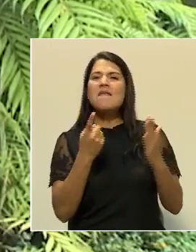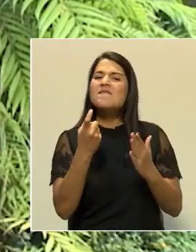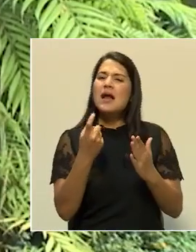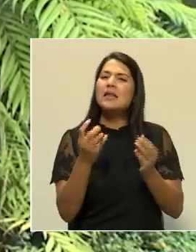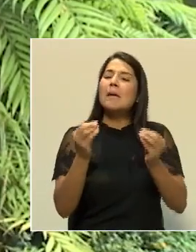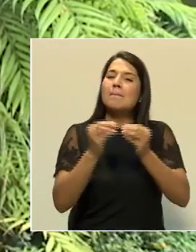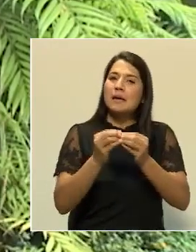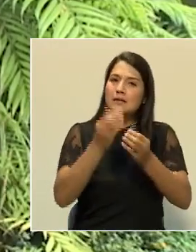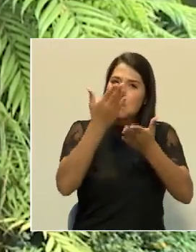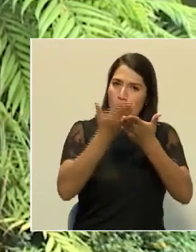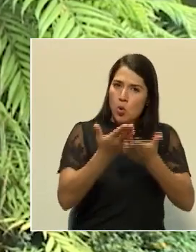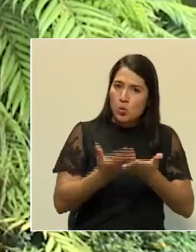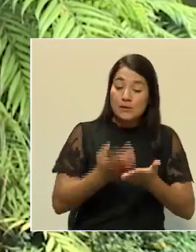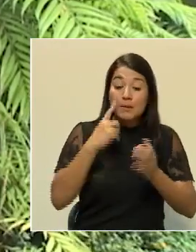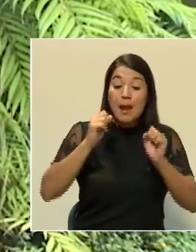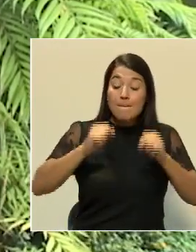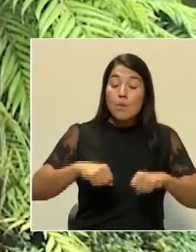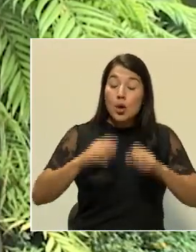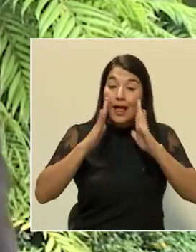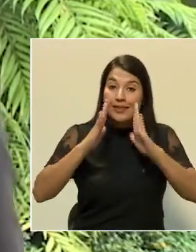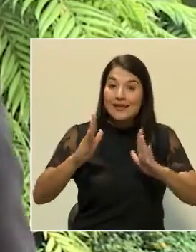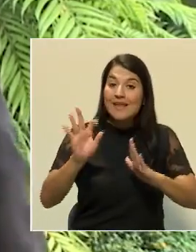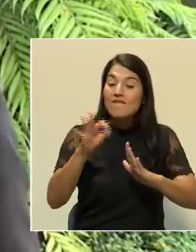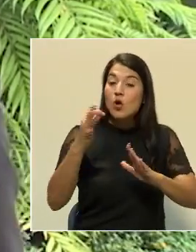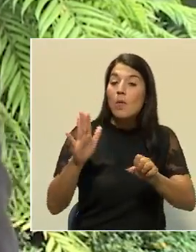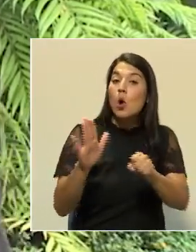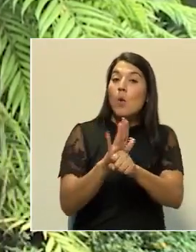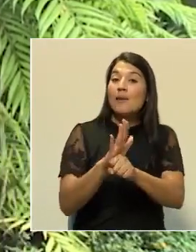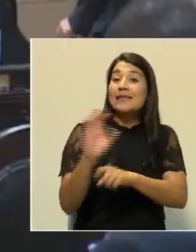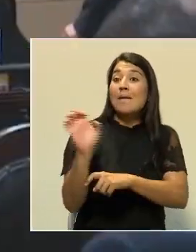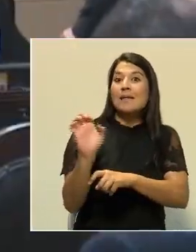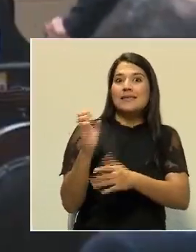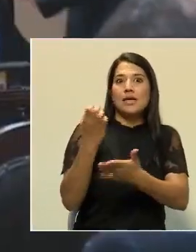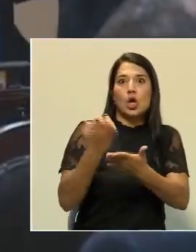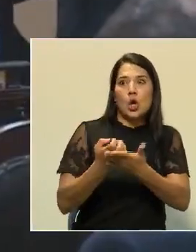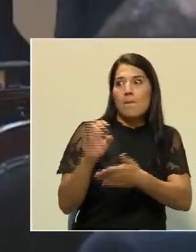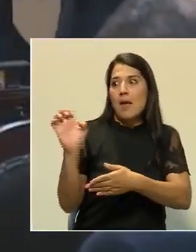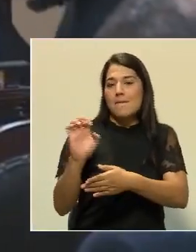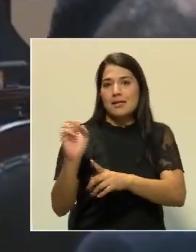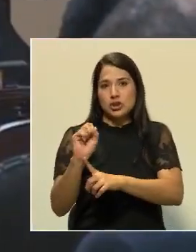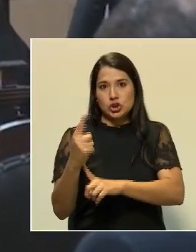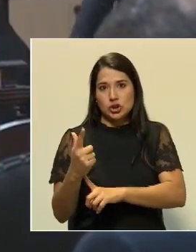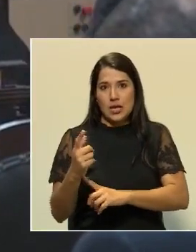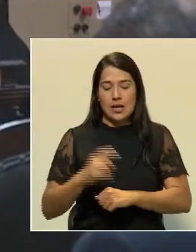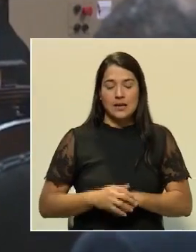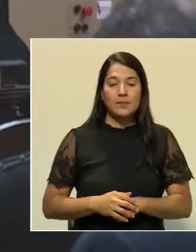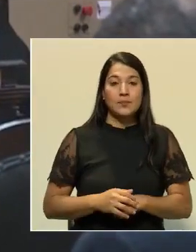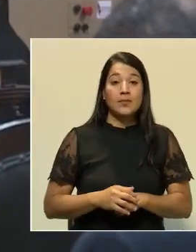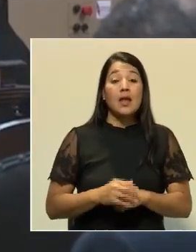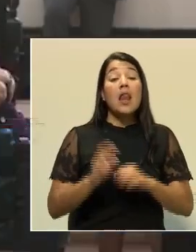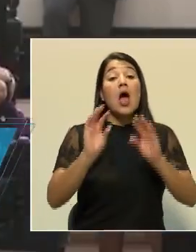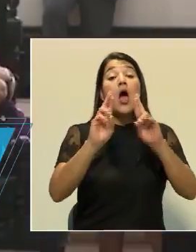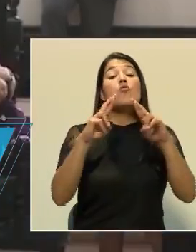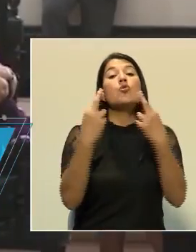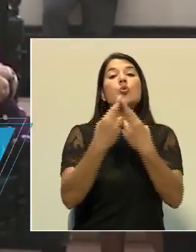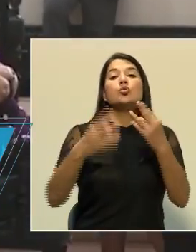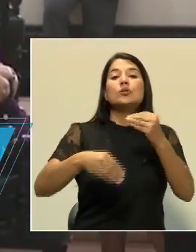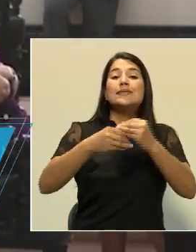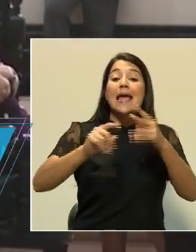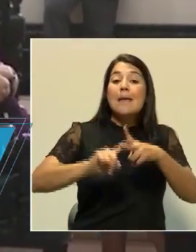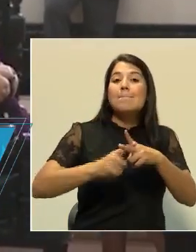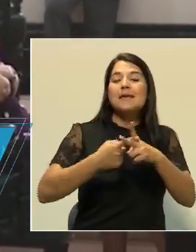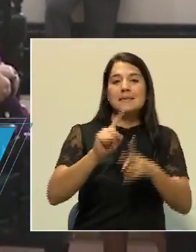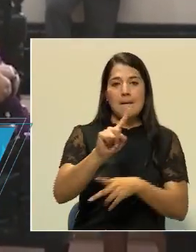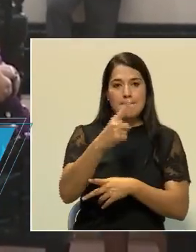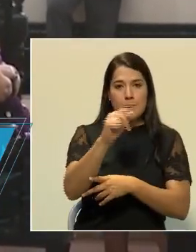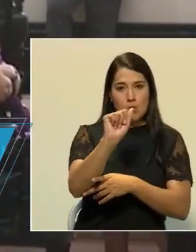de forma integral la emergencia que estamos viviendo, la emergencia económica, la emergencia social. Las sesiones extraordinarias arrancarán a partir del próximo